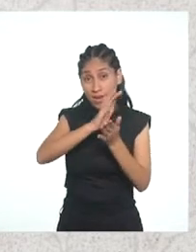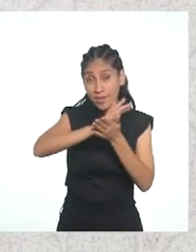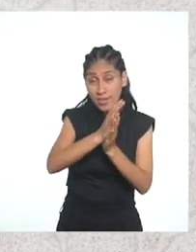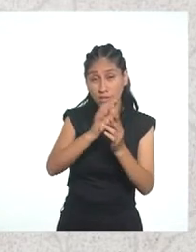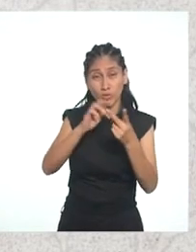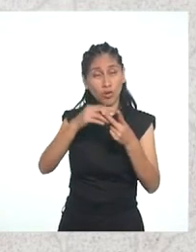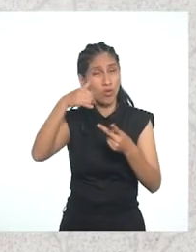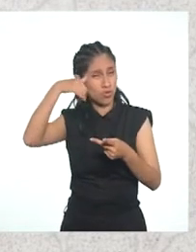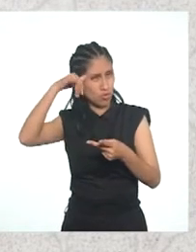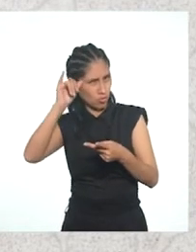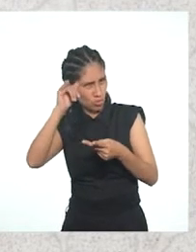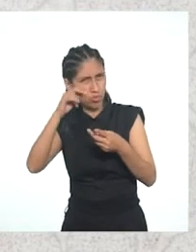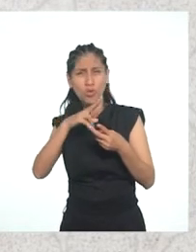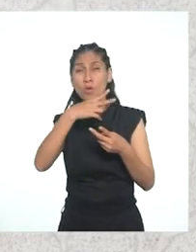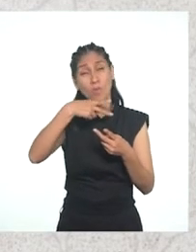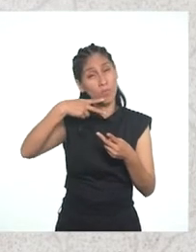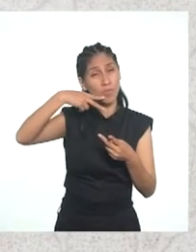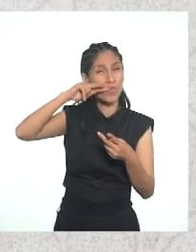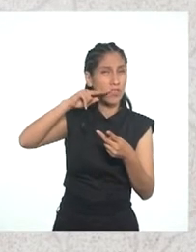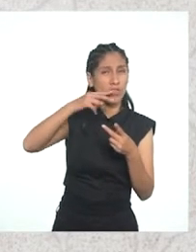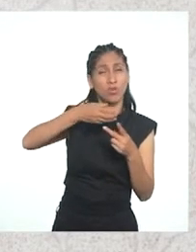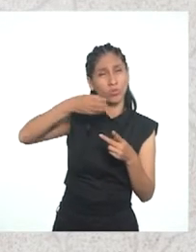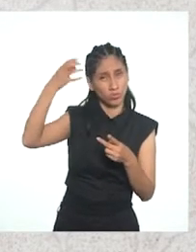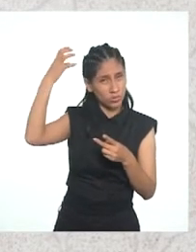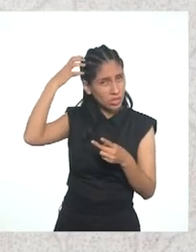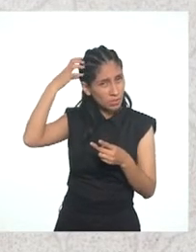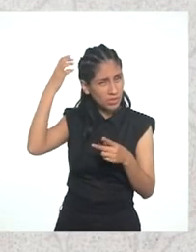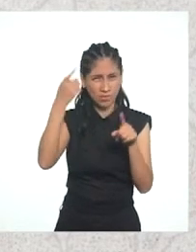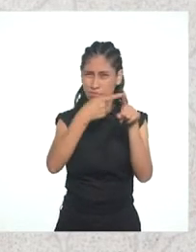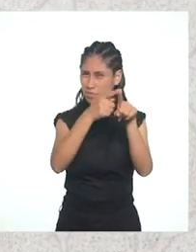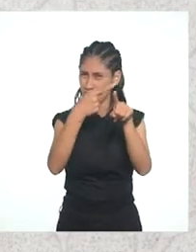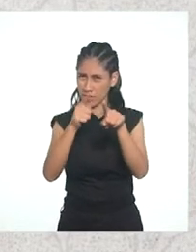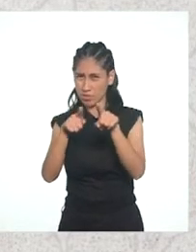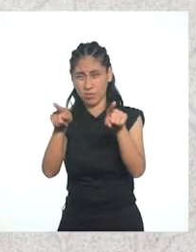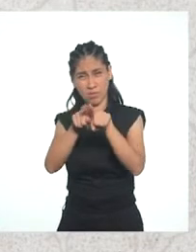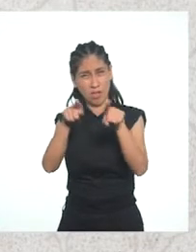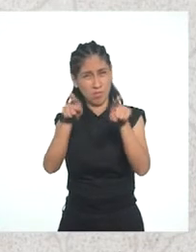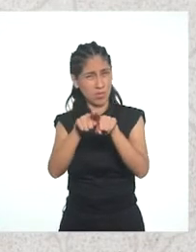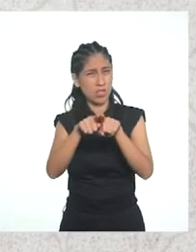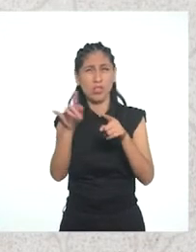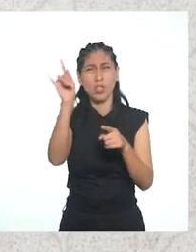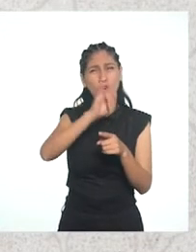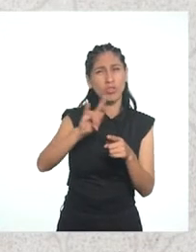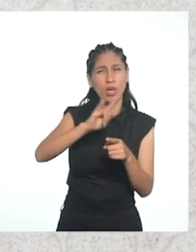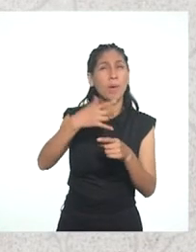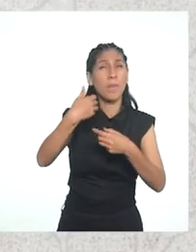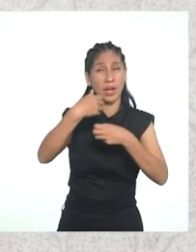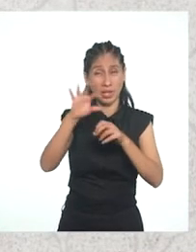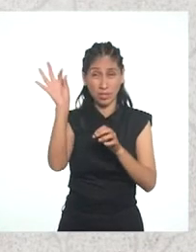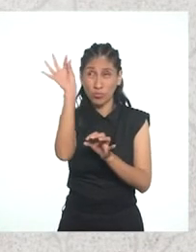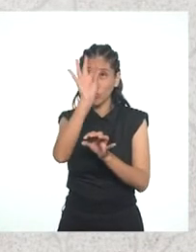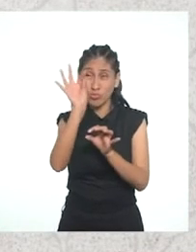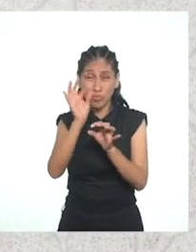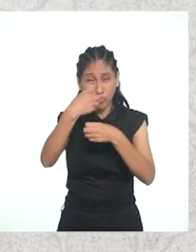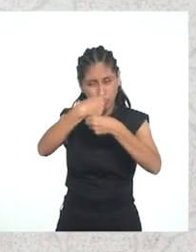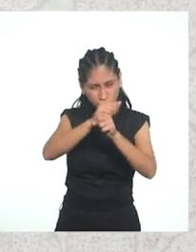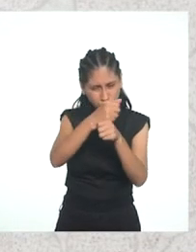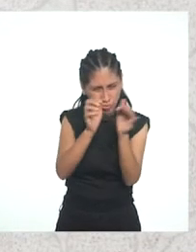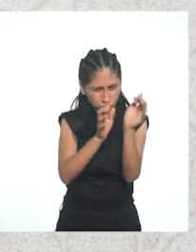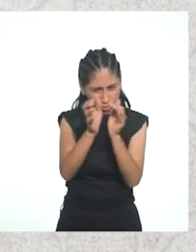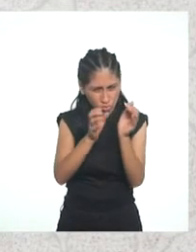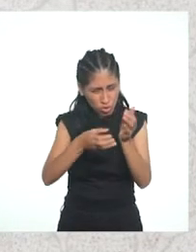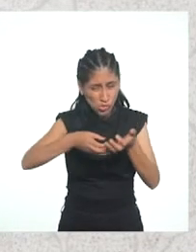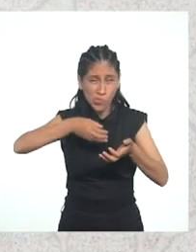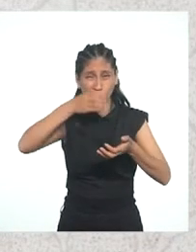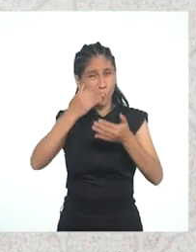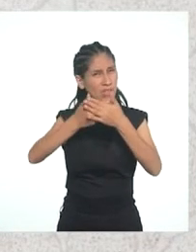queso, vino, yogurt, cerveza, entre otros. Era conocida y utilizada la levadura para producir alcohol por los babilonios y sumerios